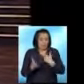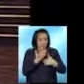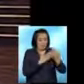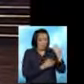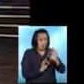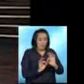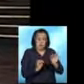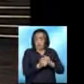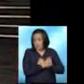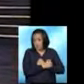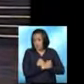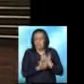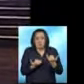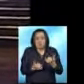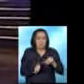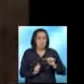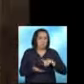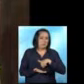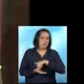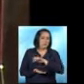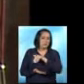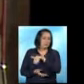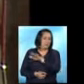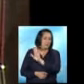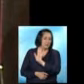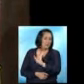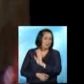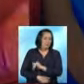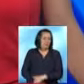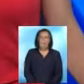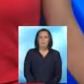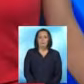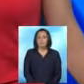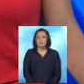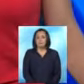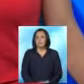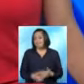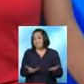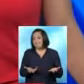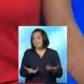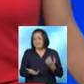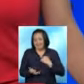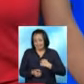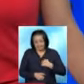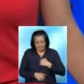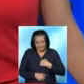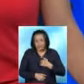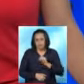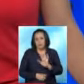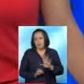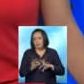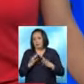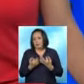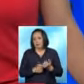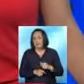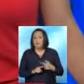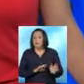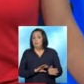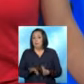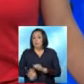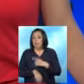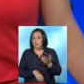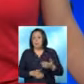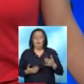amar, ahora te puedes marchar. Bien, todas nuestras condolencias para sus familiares, pero por otro lado,